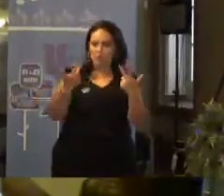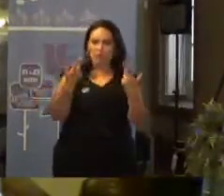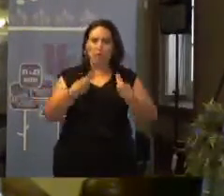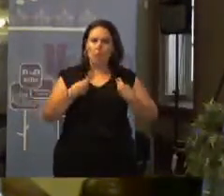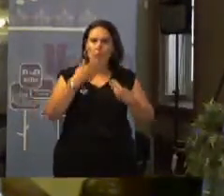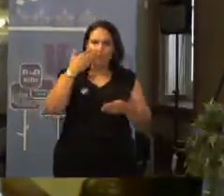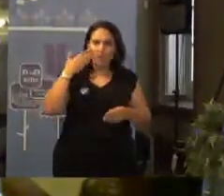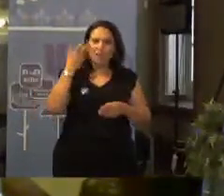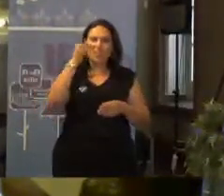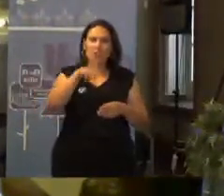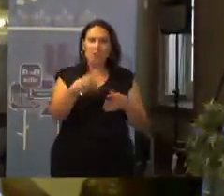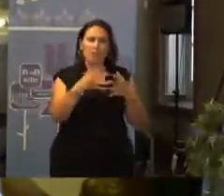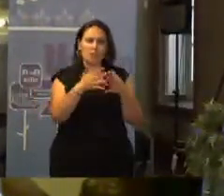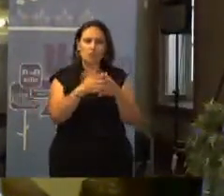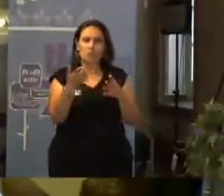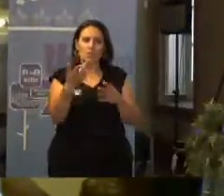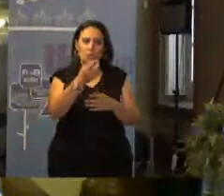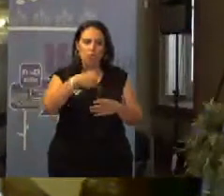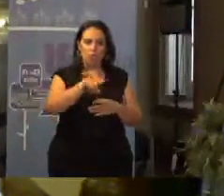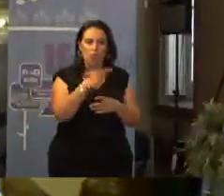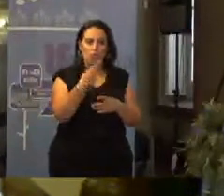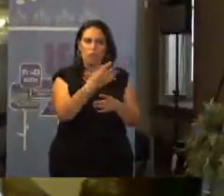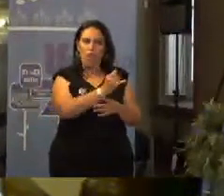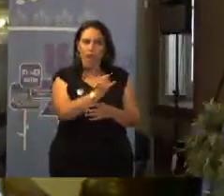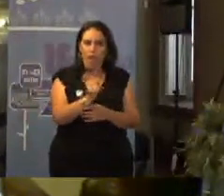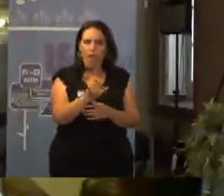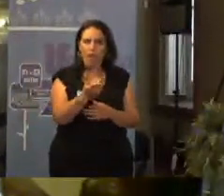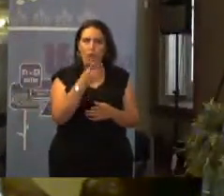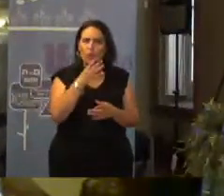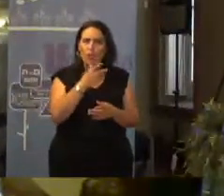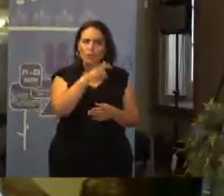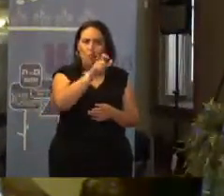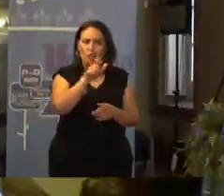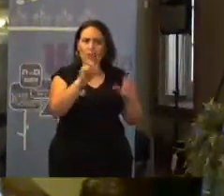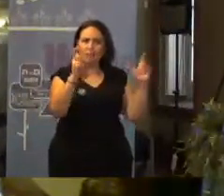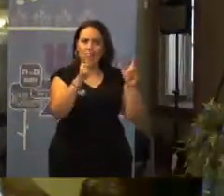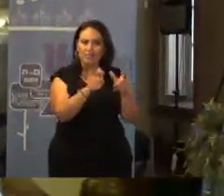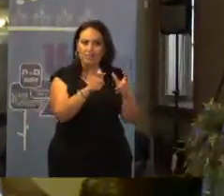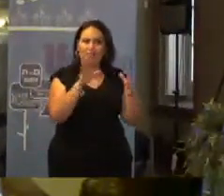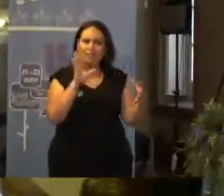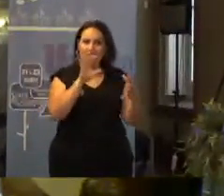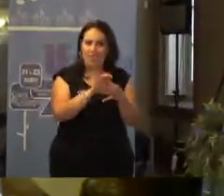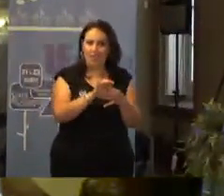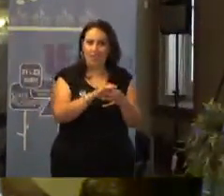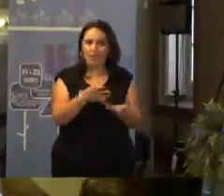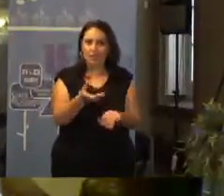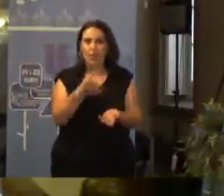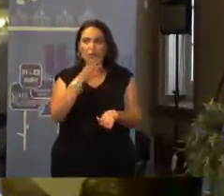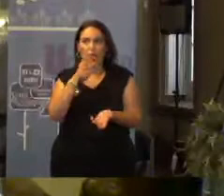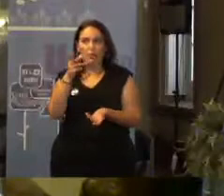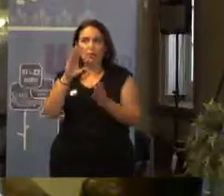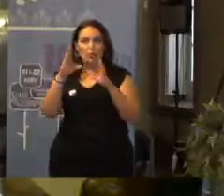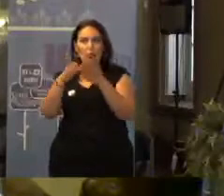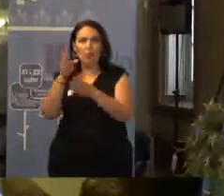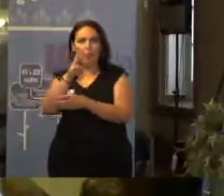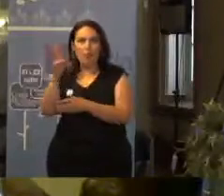unha serie de infraestructuras, é dicir, todo iso ten que ver coa demografía, que é o que o Partido Popular non quere ver, entre